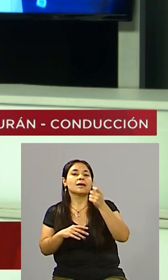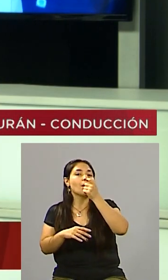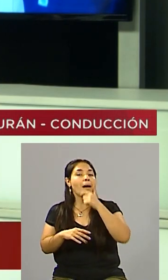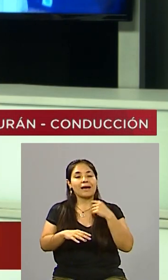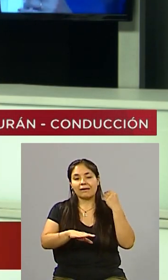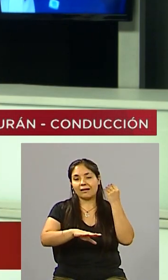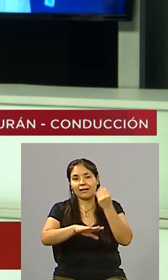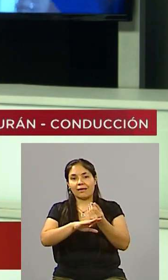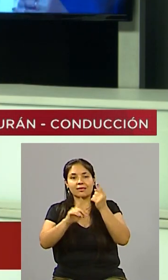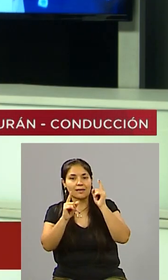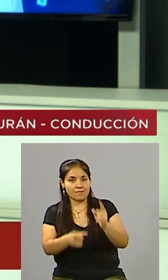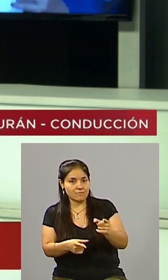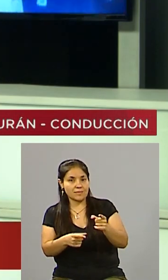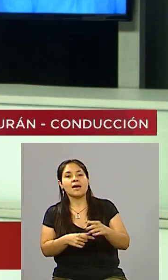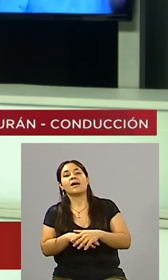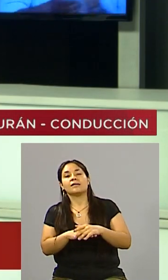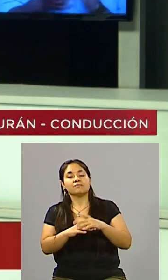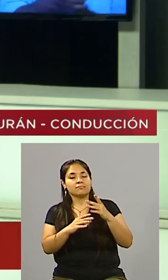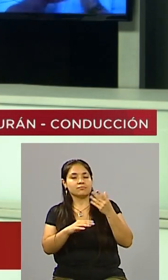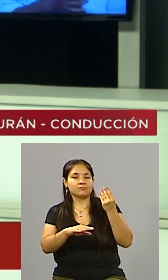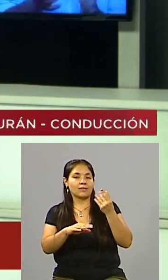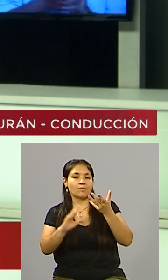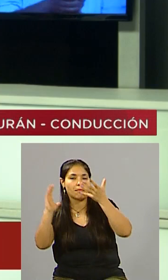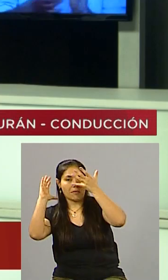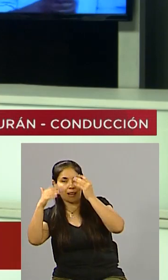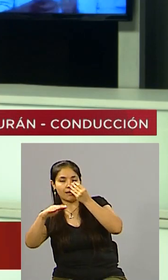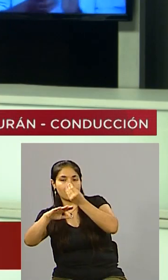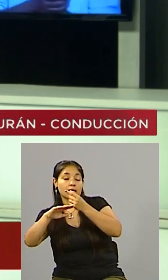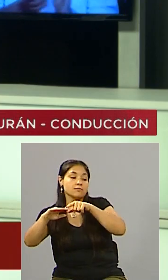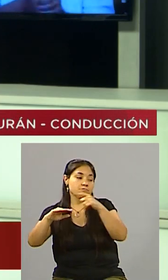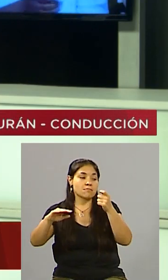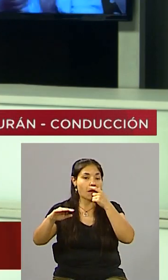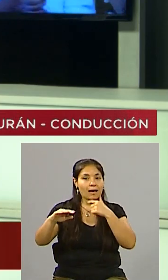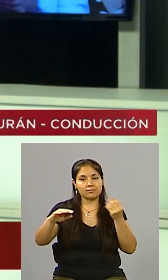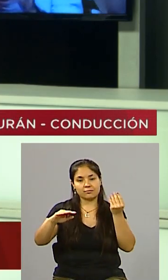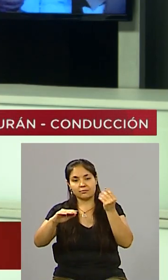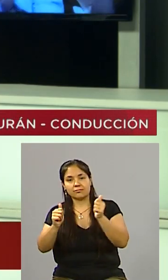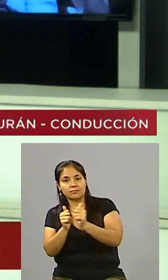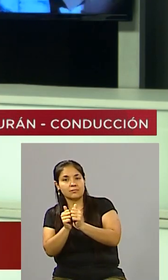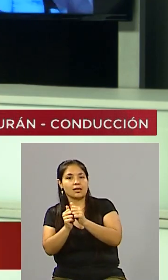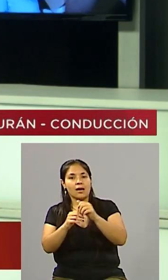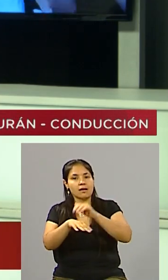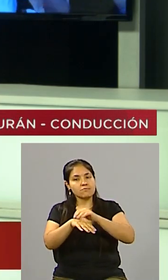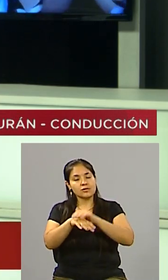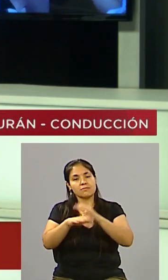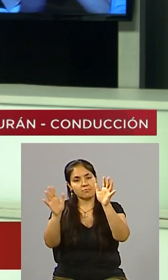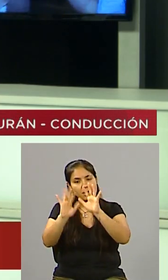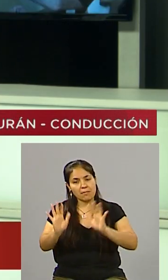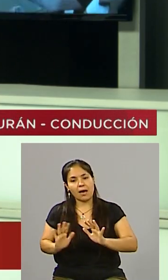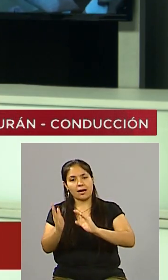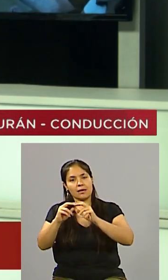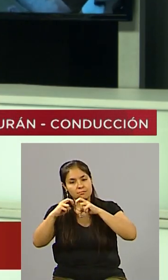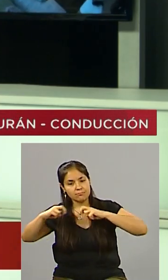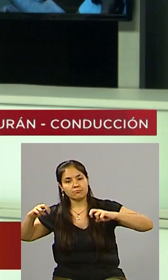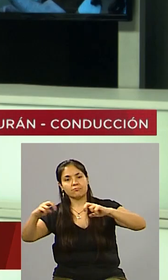Macri, muchos dicen así, en el armado de quienes van a acompañar a Javier Milei en su gestión a partir del próximo 10 de